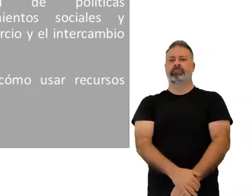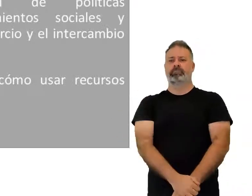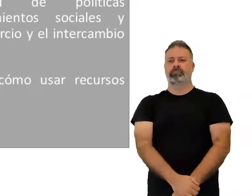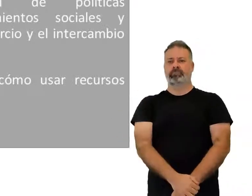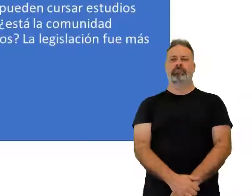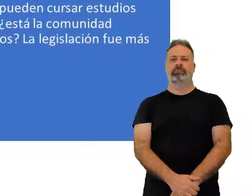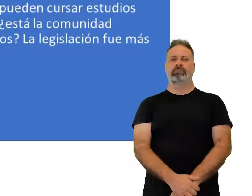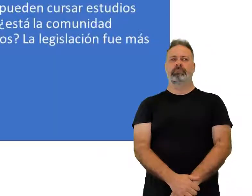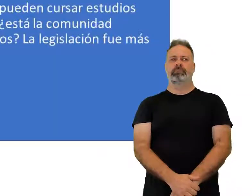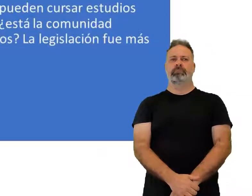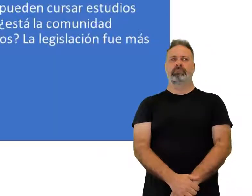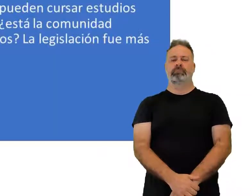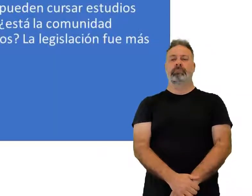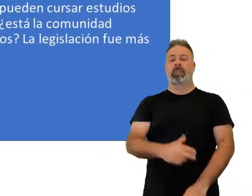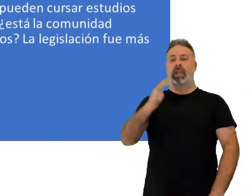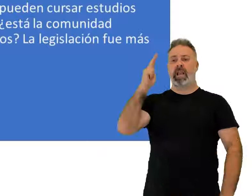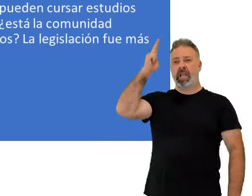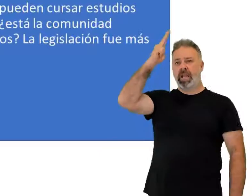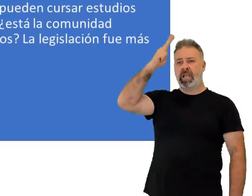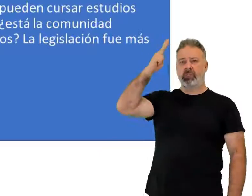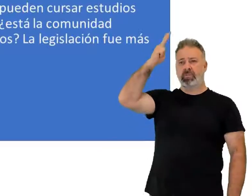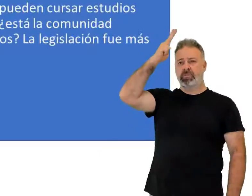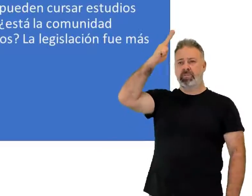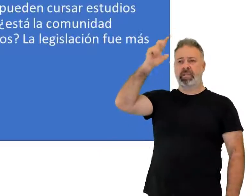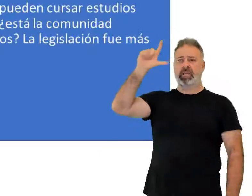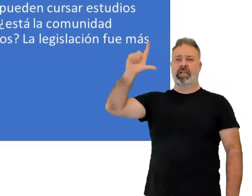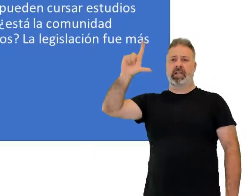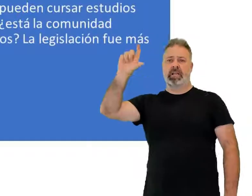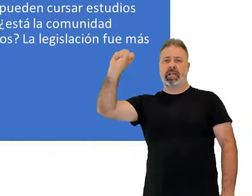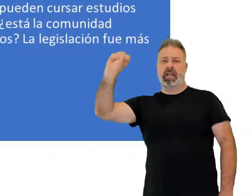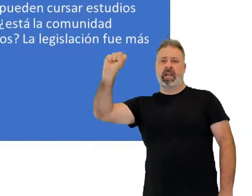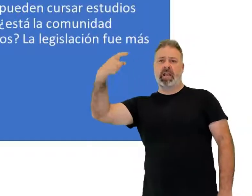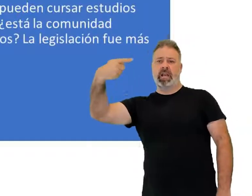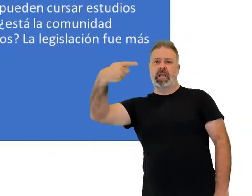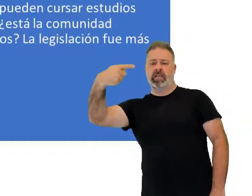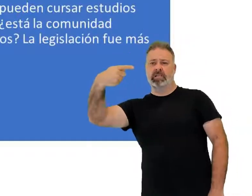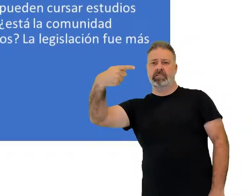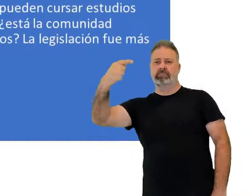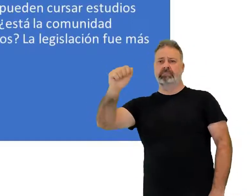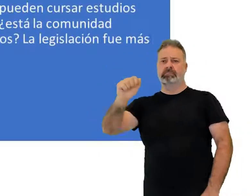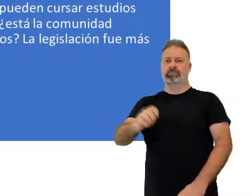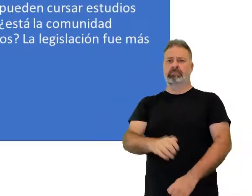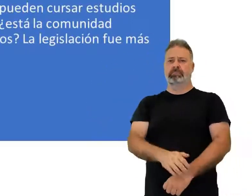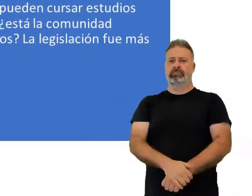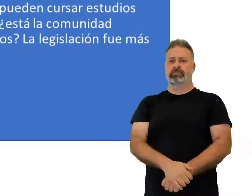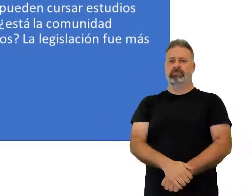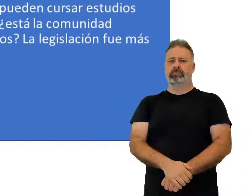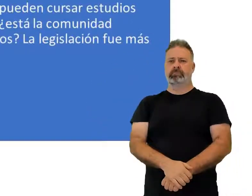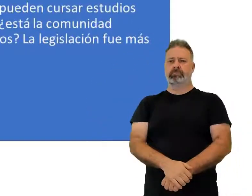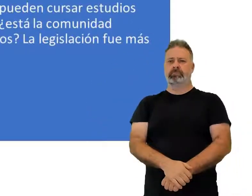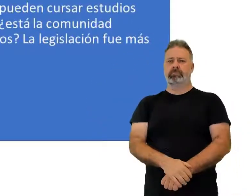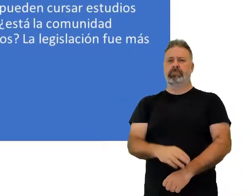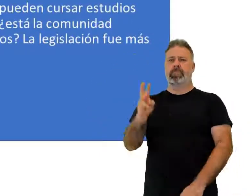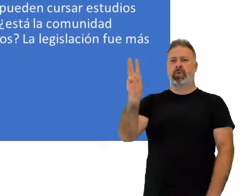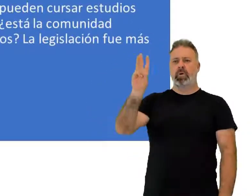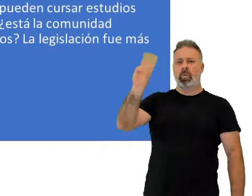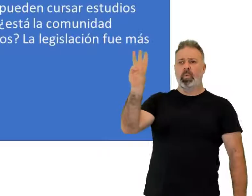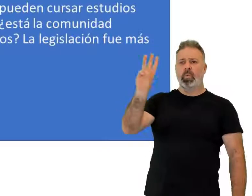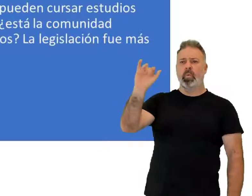La hipótesis del lag de William Osborne